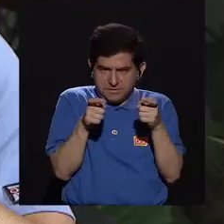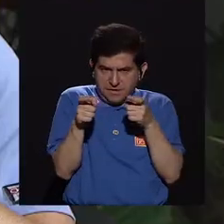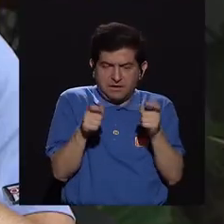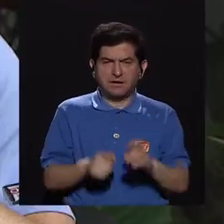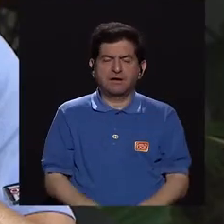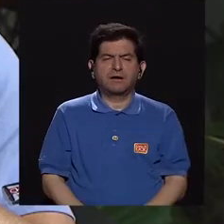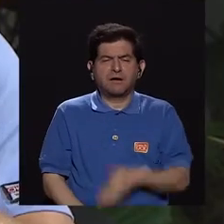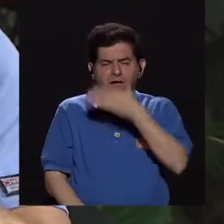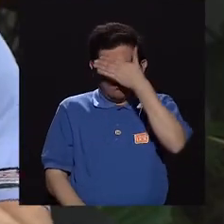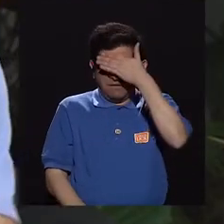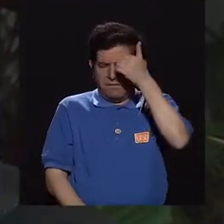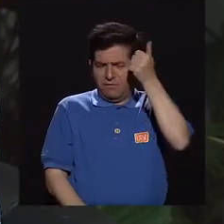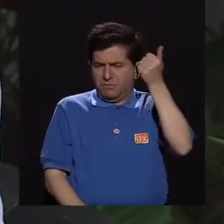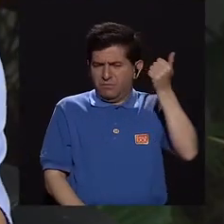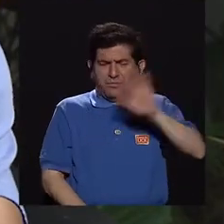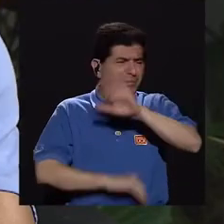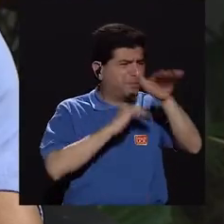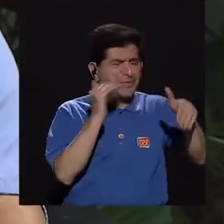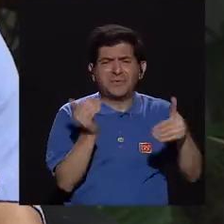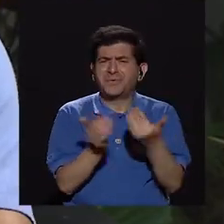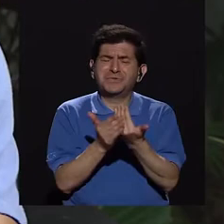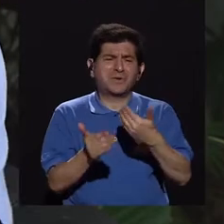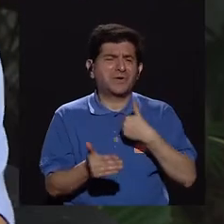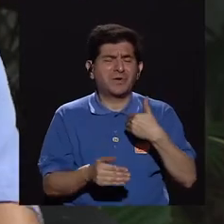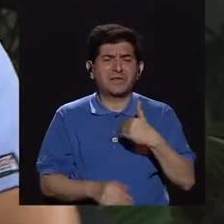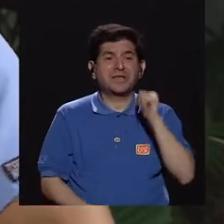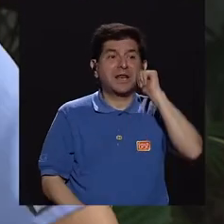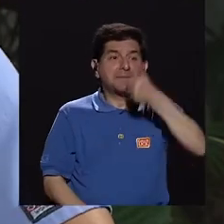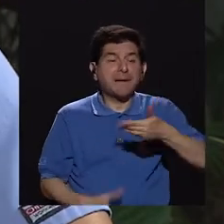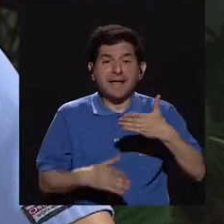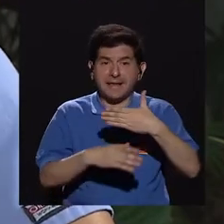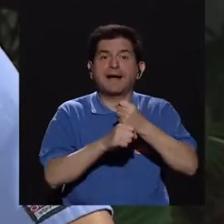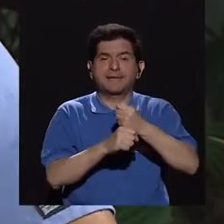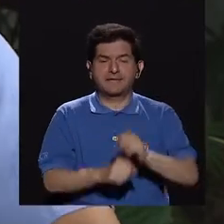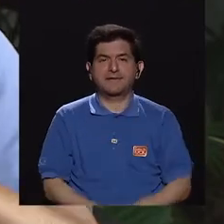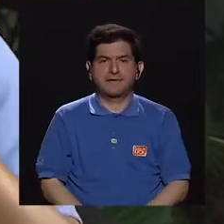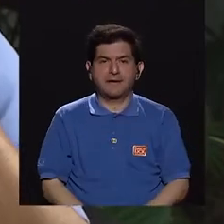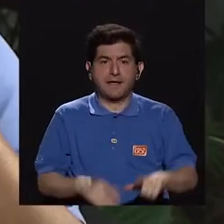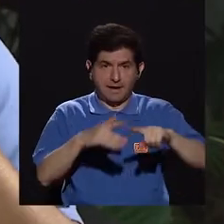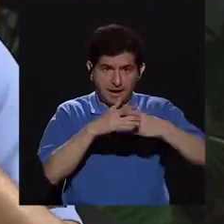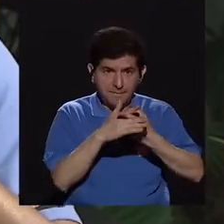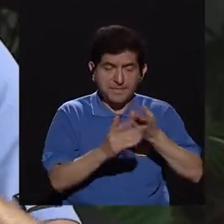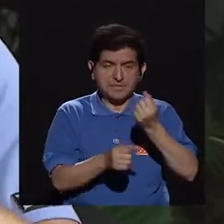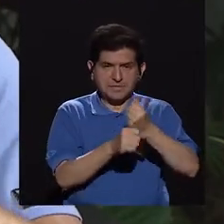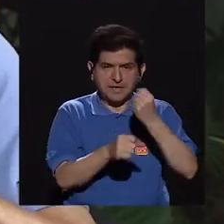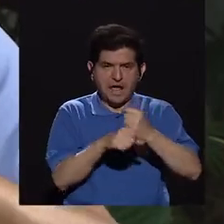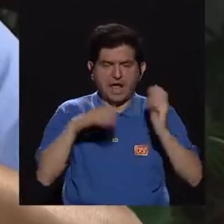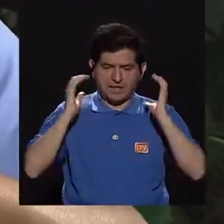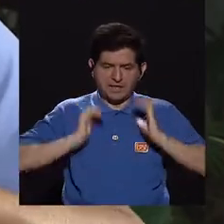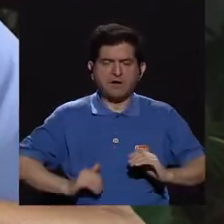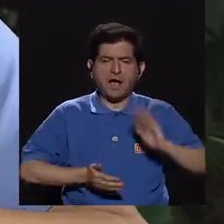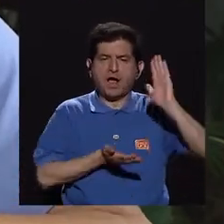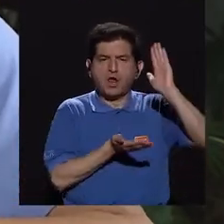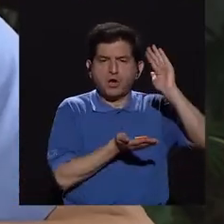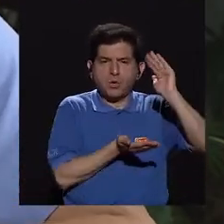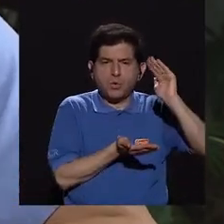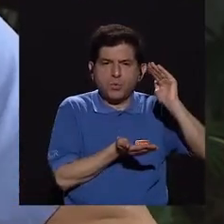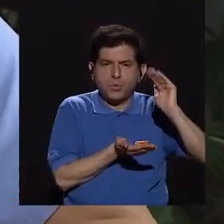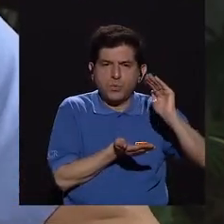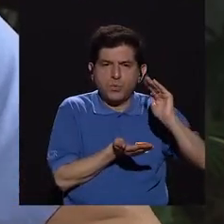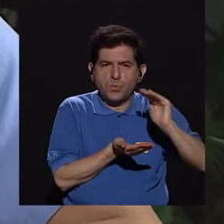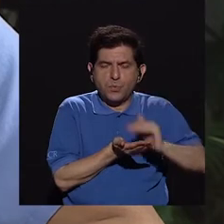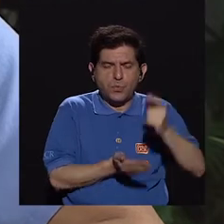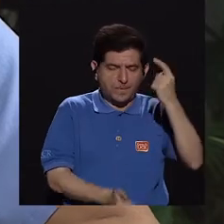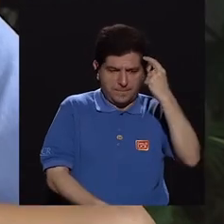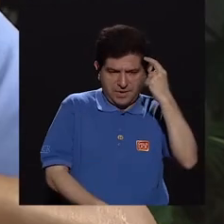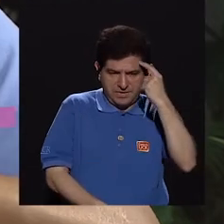y olvidarnos de todo lo que tenemos que hacer mañana, por ejemplo. Tenemos que empezar a trabajar el cuerpo, a disminuir la cantidad